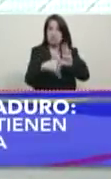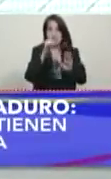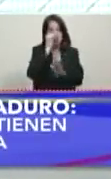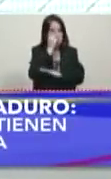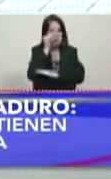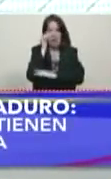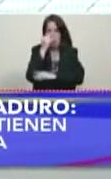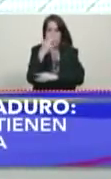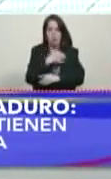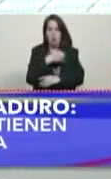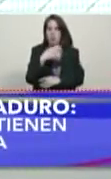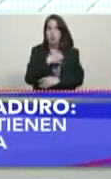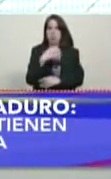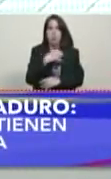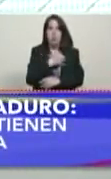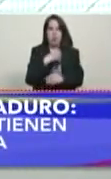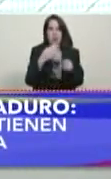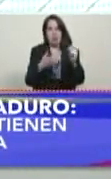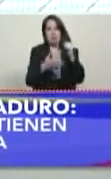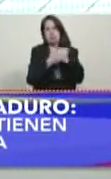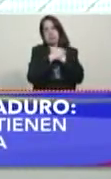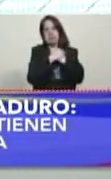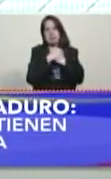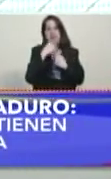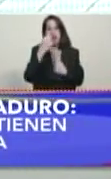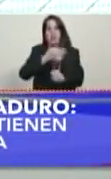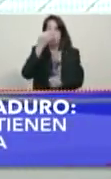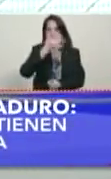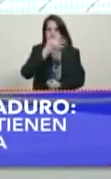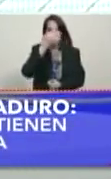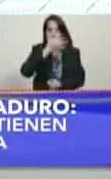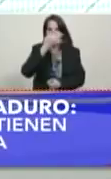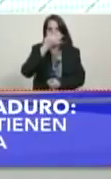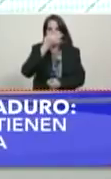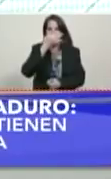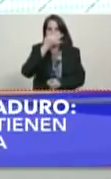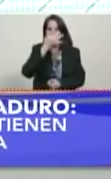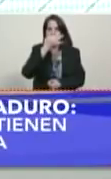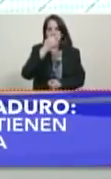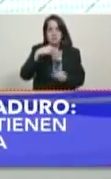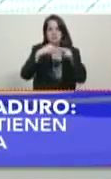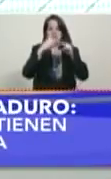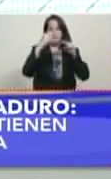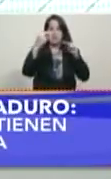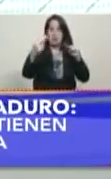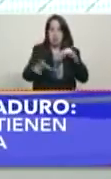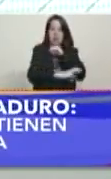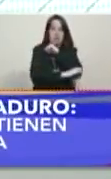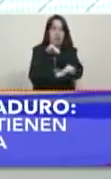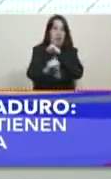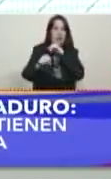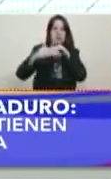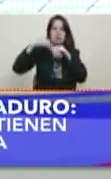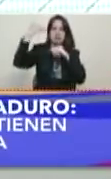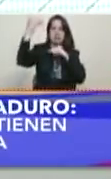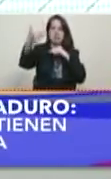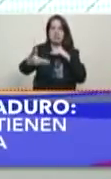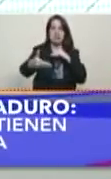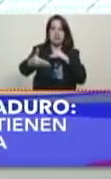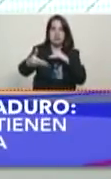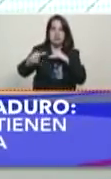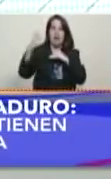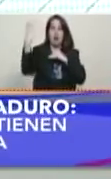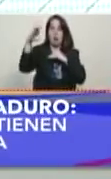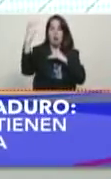verdad los delincuentes del lado del puente simón bolívar de colombia en